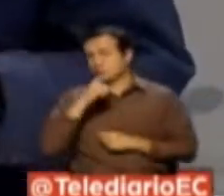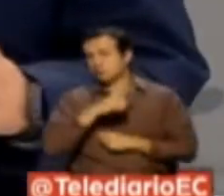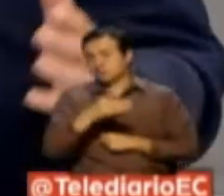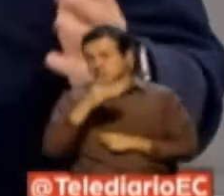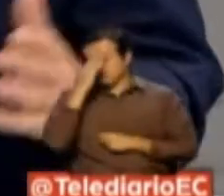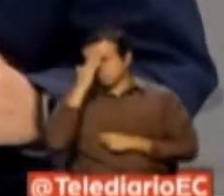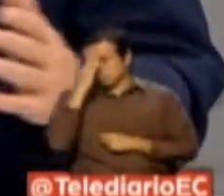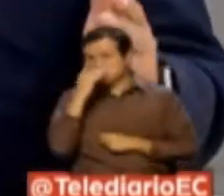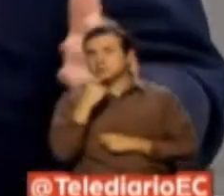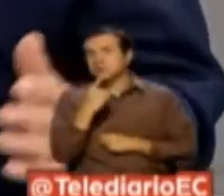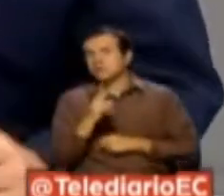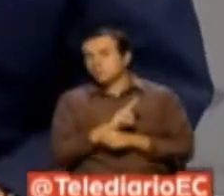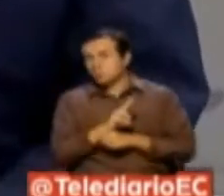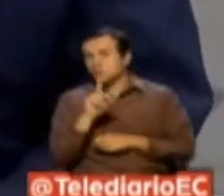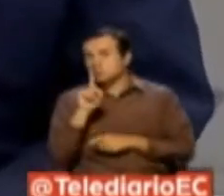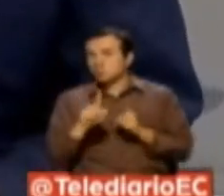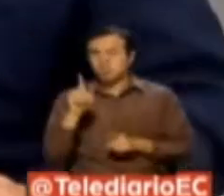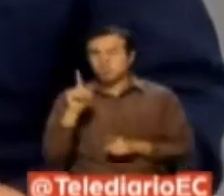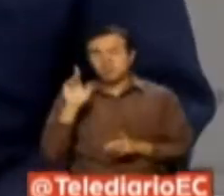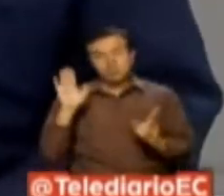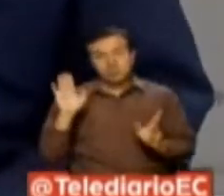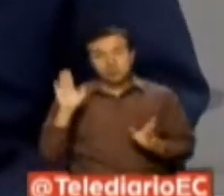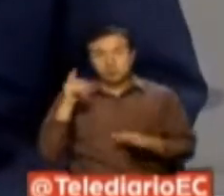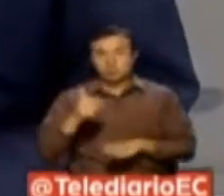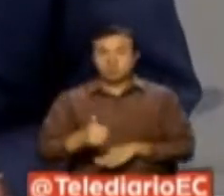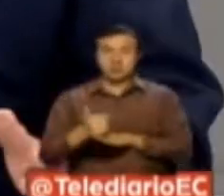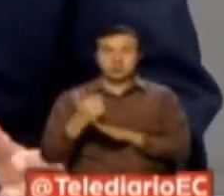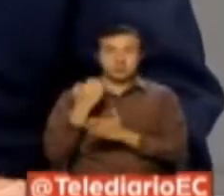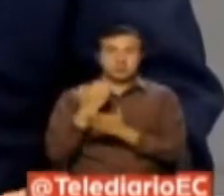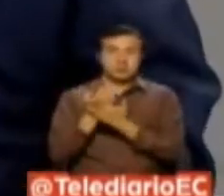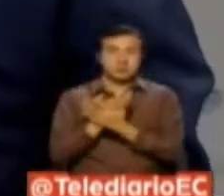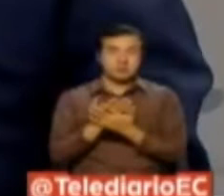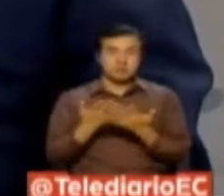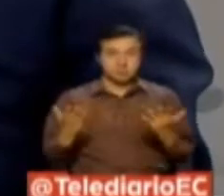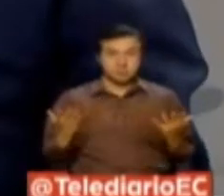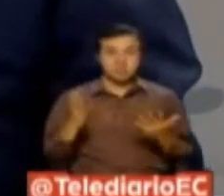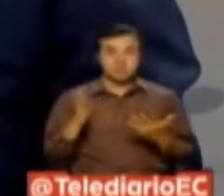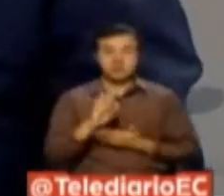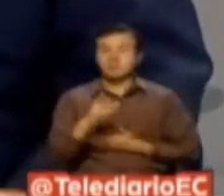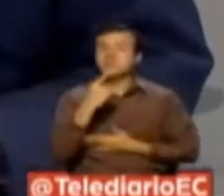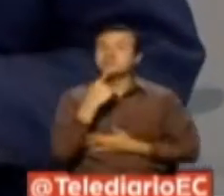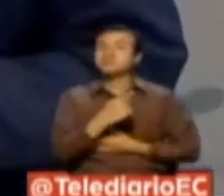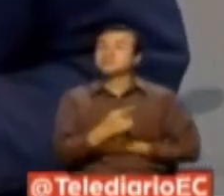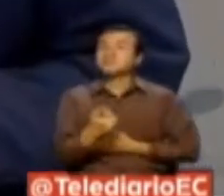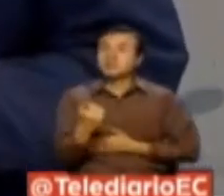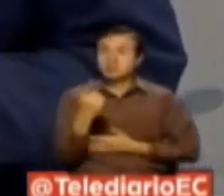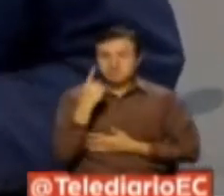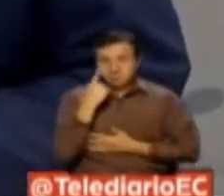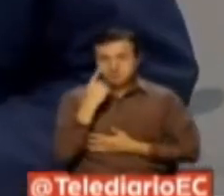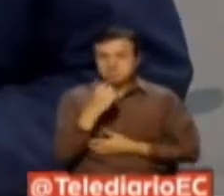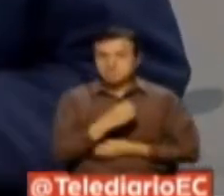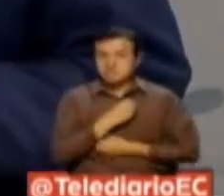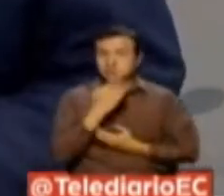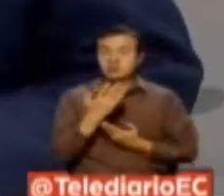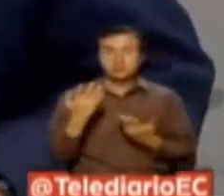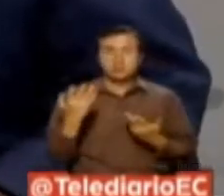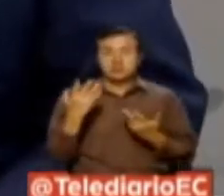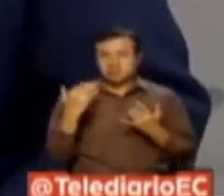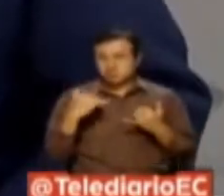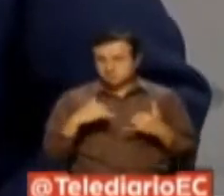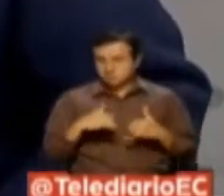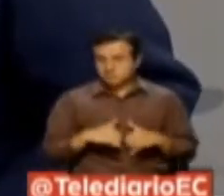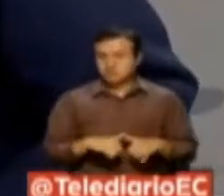negar el uso de cierto instrumental a las autoridades económicas para que como él dice aseguren garanticen el